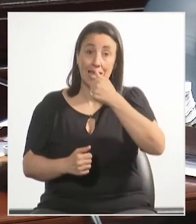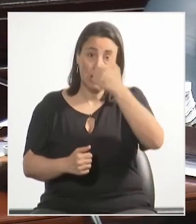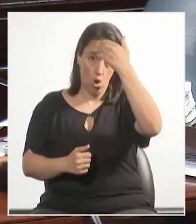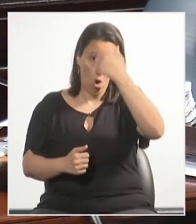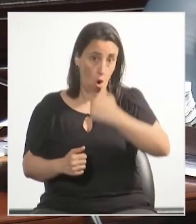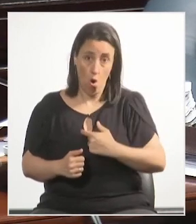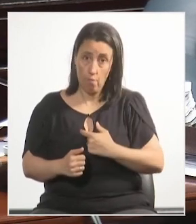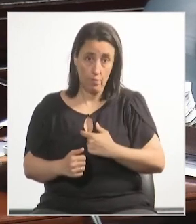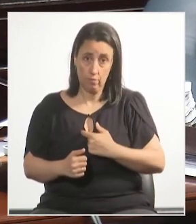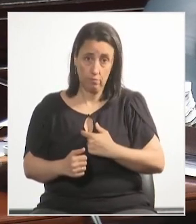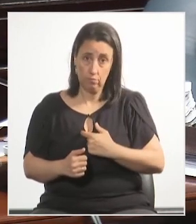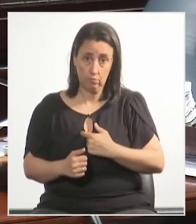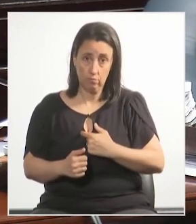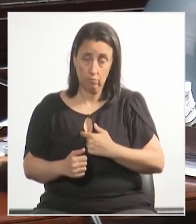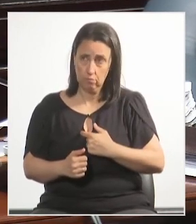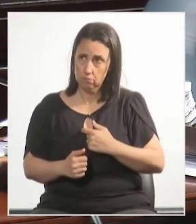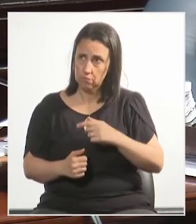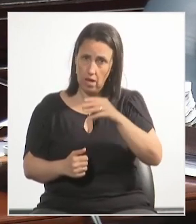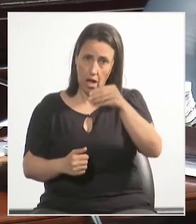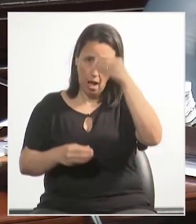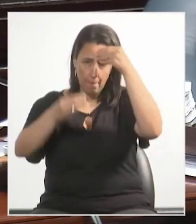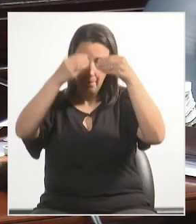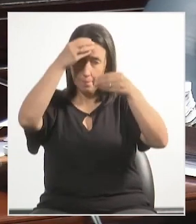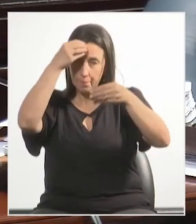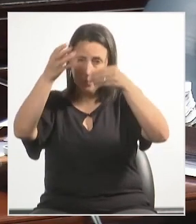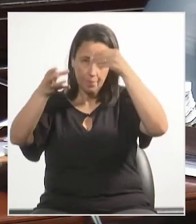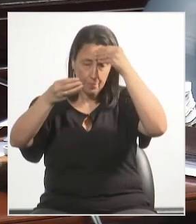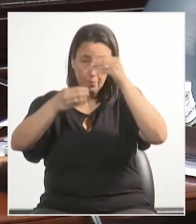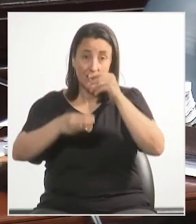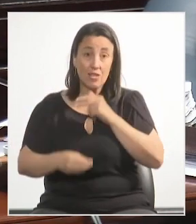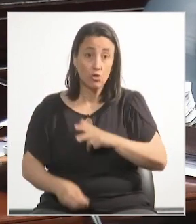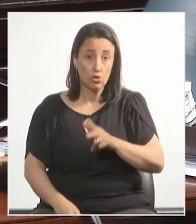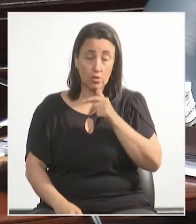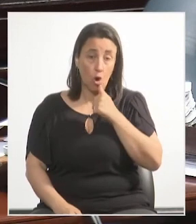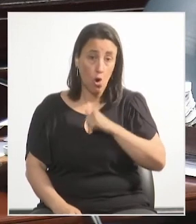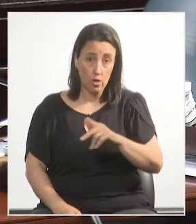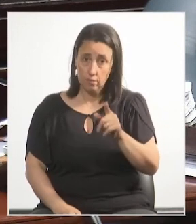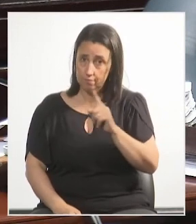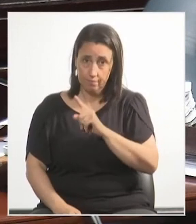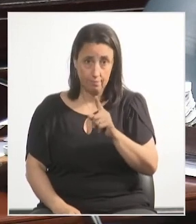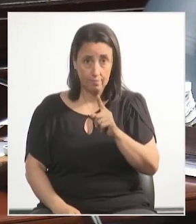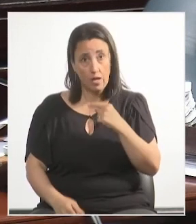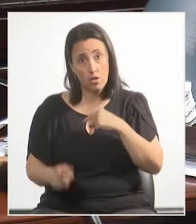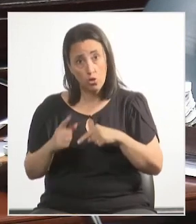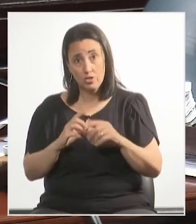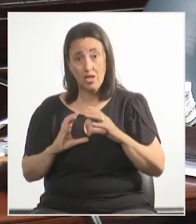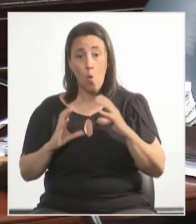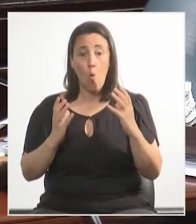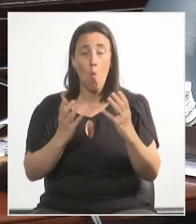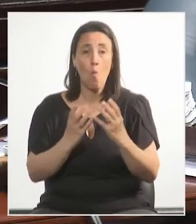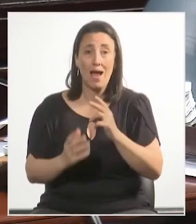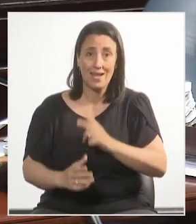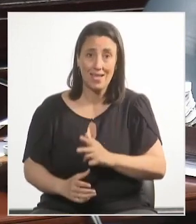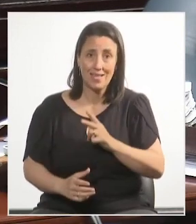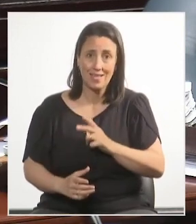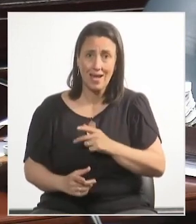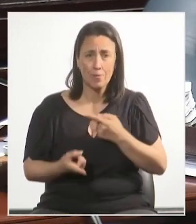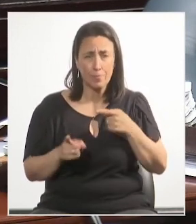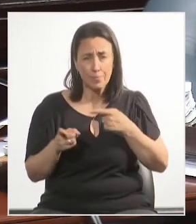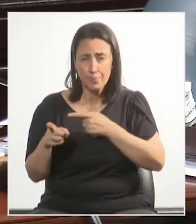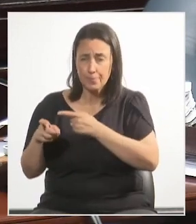no aprendió de la historia y su crueldad permitió que millones de seres humanos sufrieran la persecución y la muerte con una